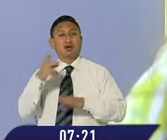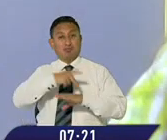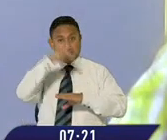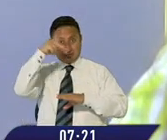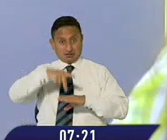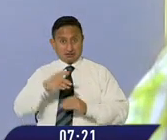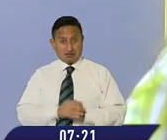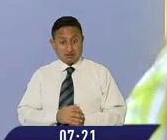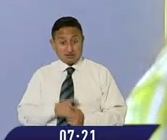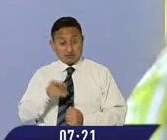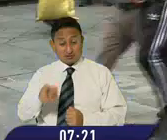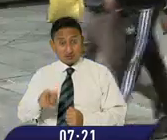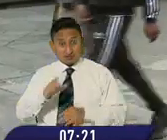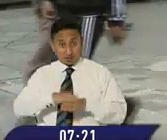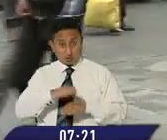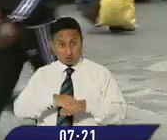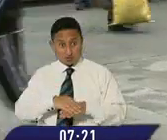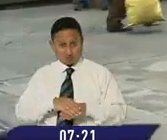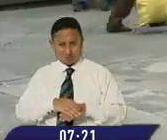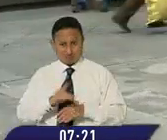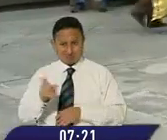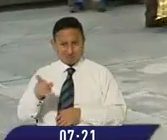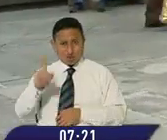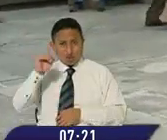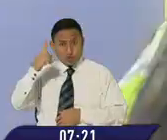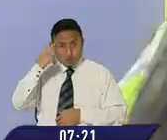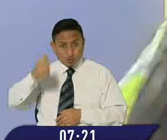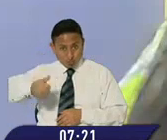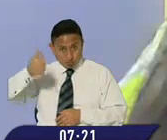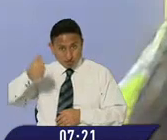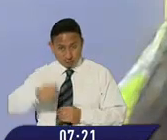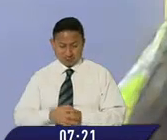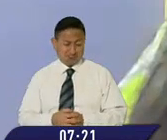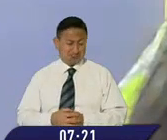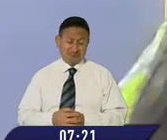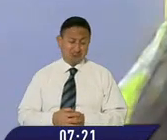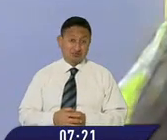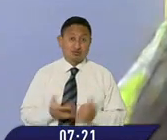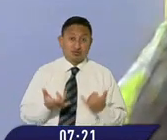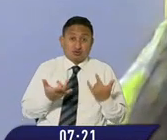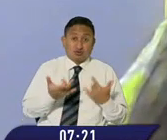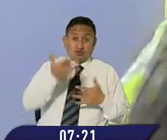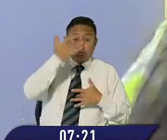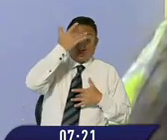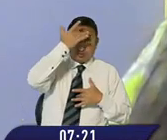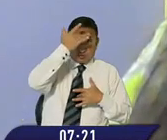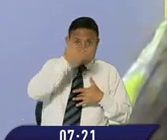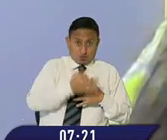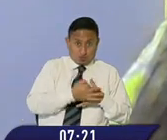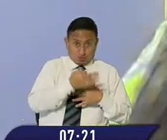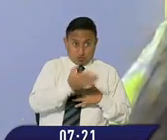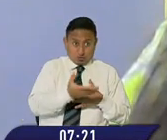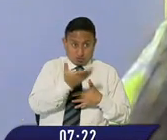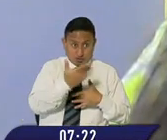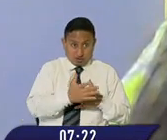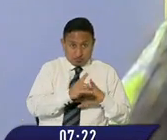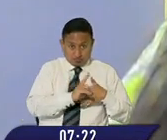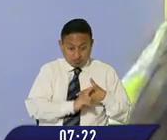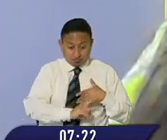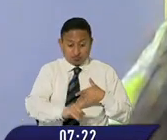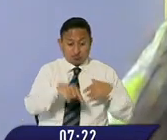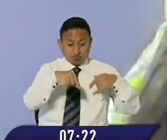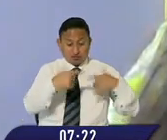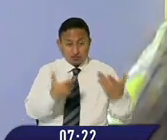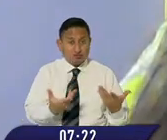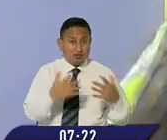Pichincha, esa cifra responde a otra realidad. Salimos de una pandemia que es en nuestra búsqueda